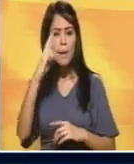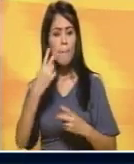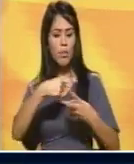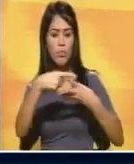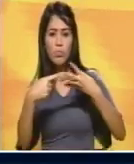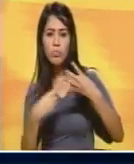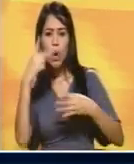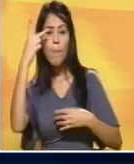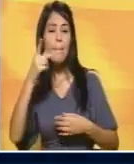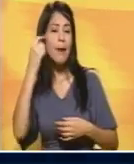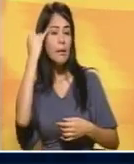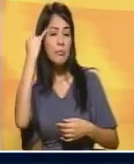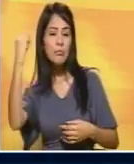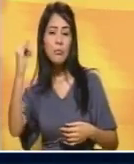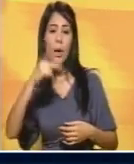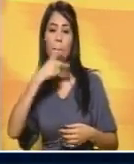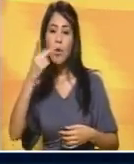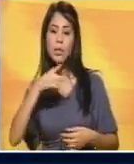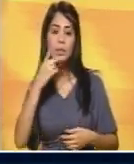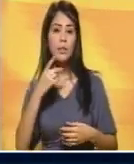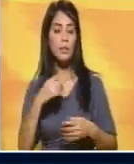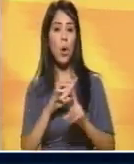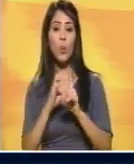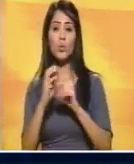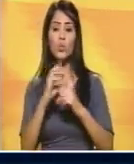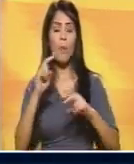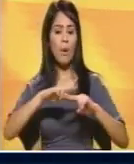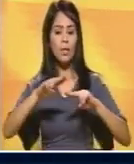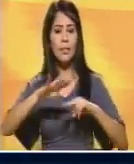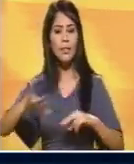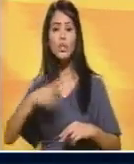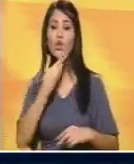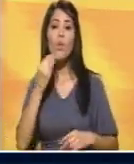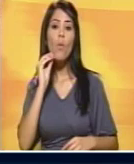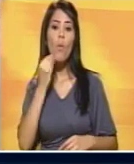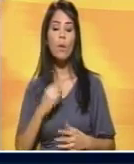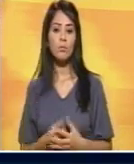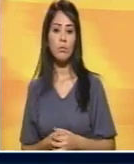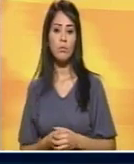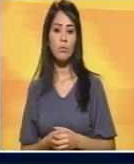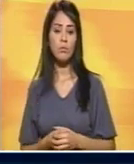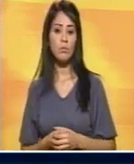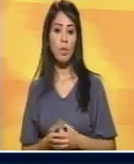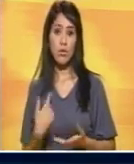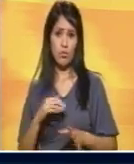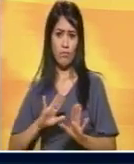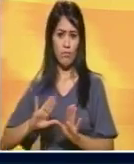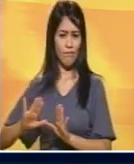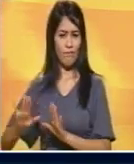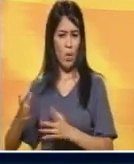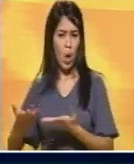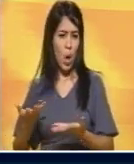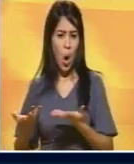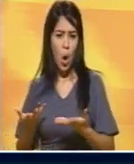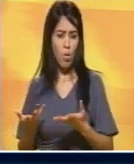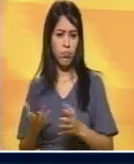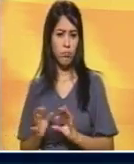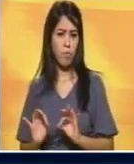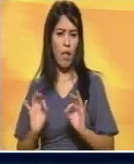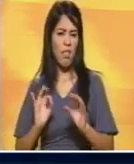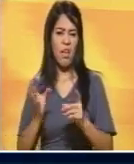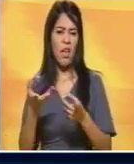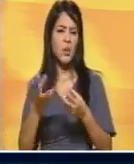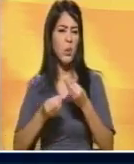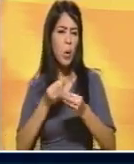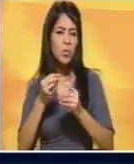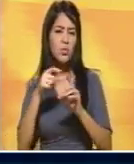diversidad política, ideológica, cultural para nuestros niños, para nuestros jóvenes. Esto no tiene nada que ver con aquellos quienes cometieron actos